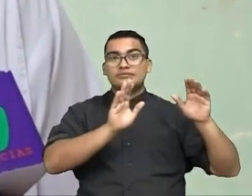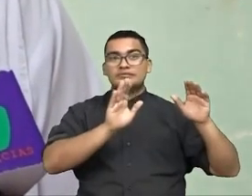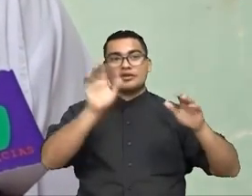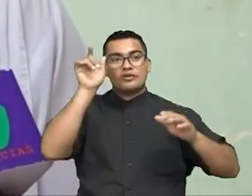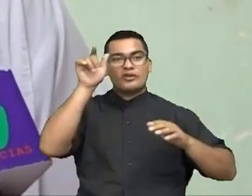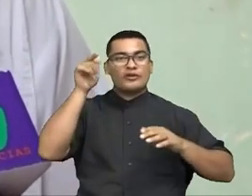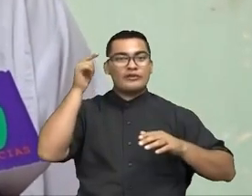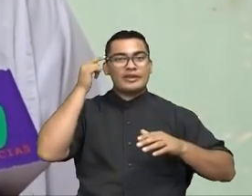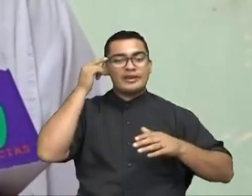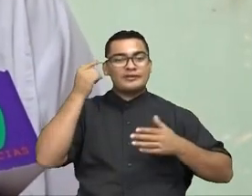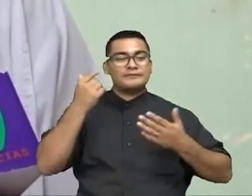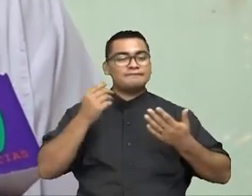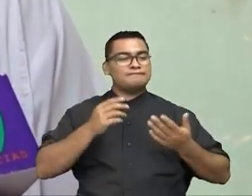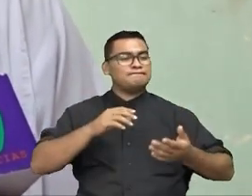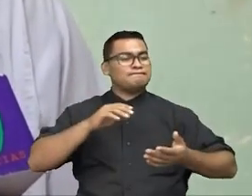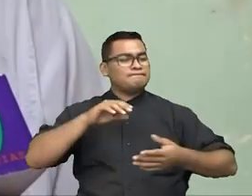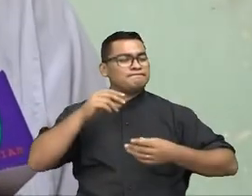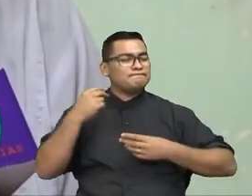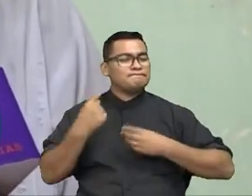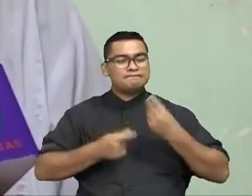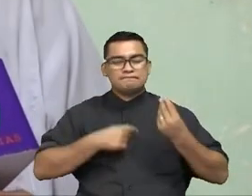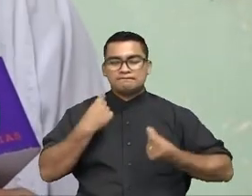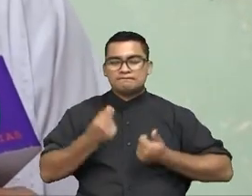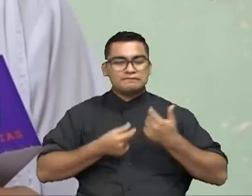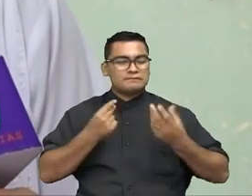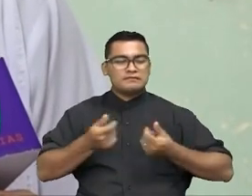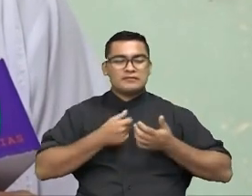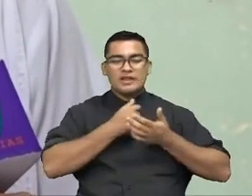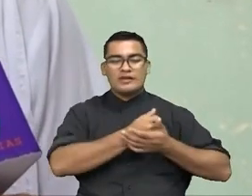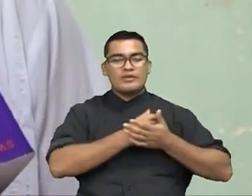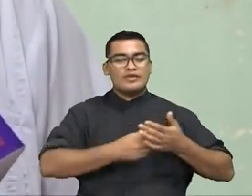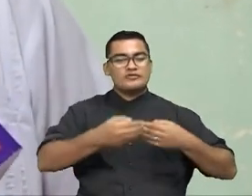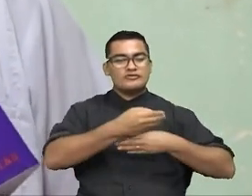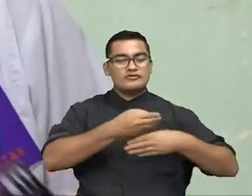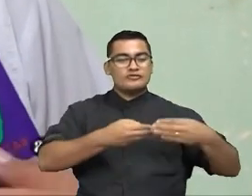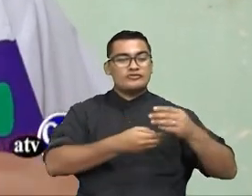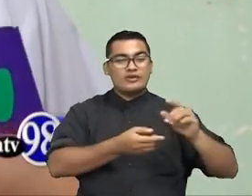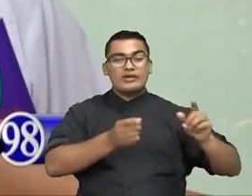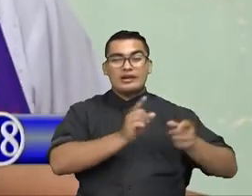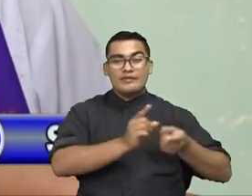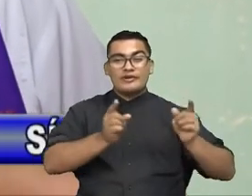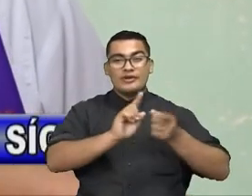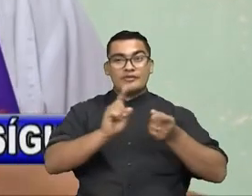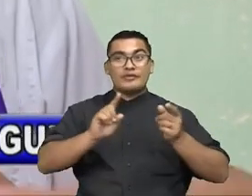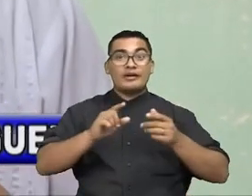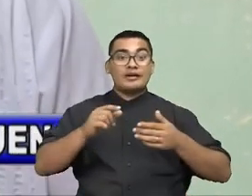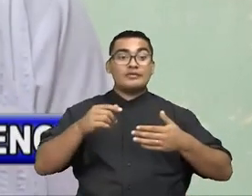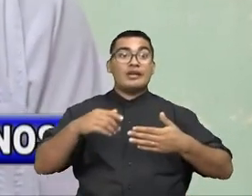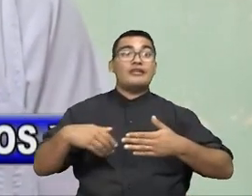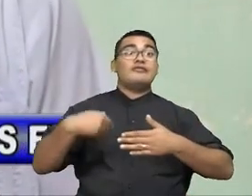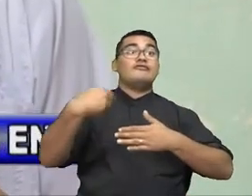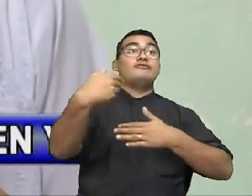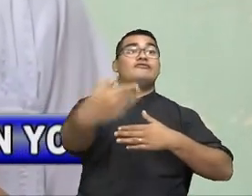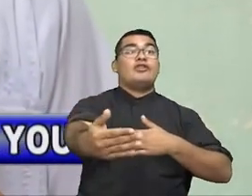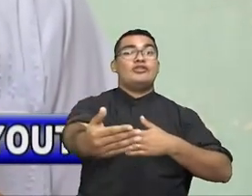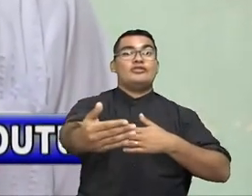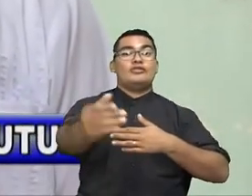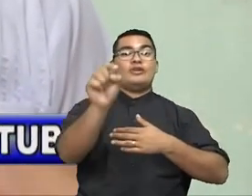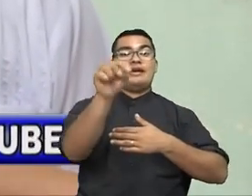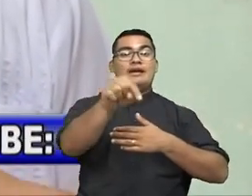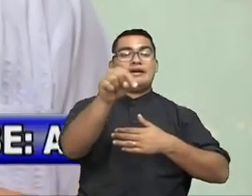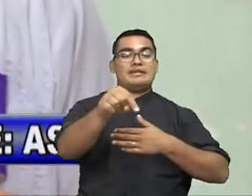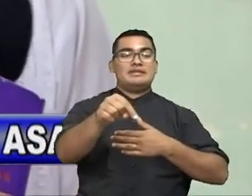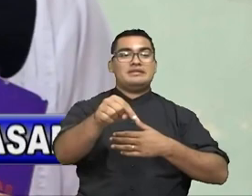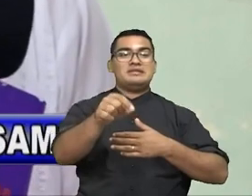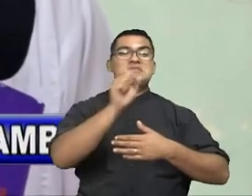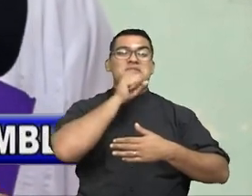comienzan a hacer ciertas remodelaciones, ciertas ampliaciones. Todos los cubículos de al lado del fondo fueron durante este periodo, ¿verdad?